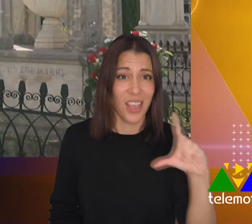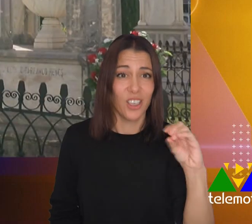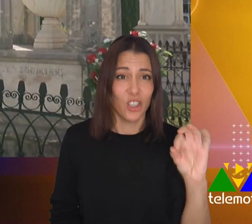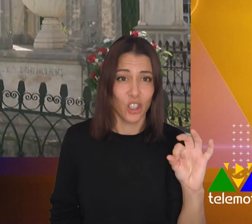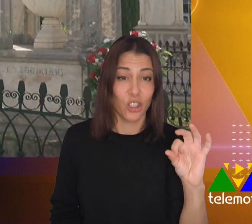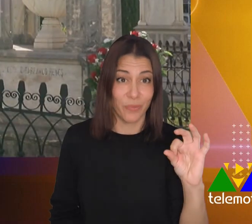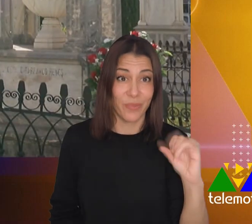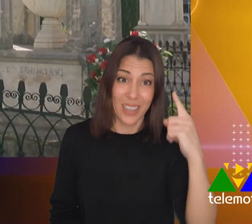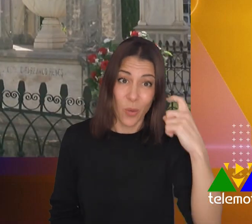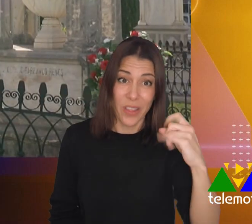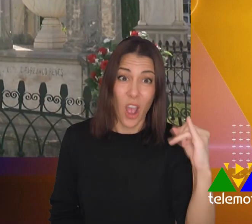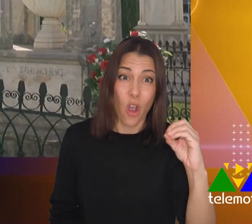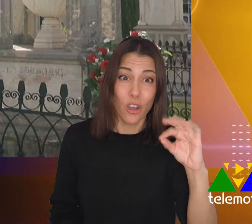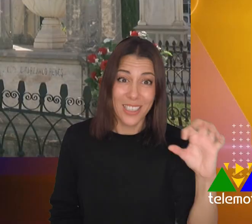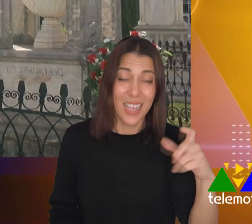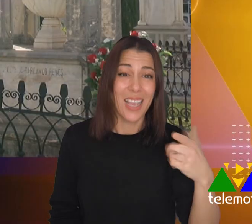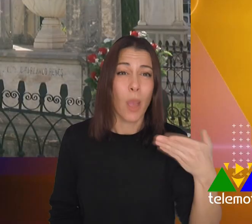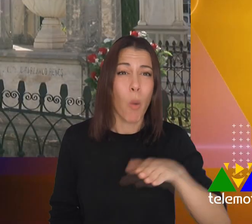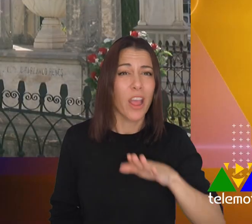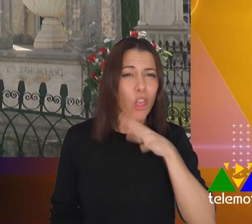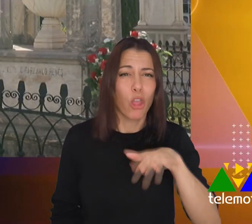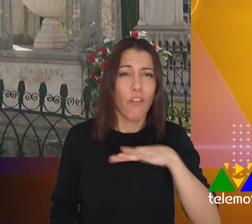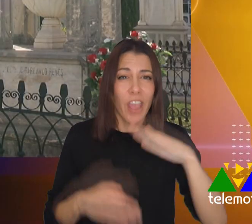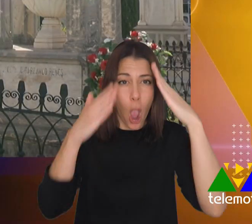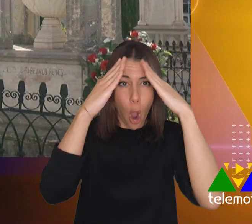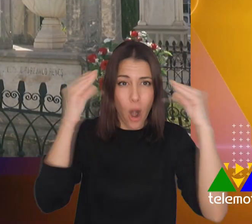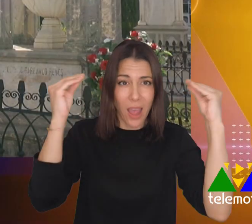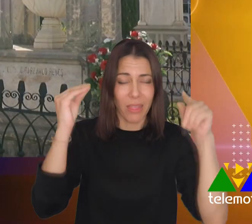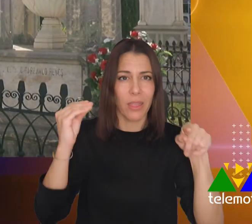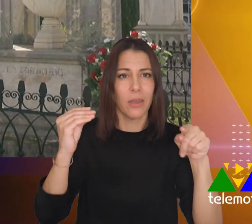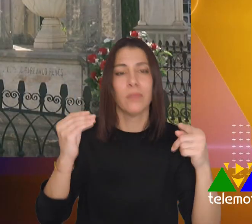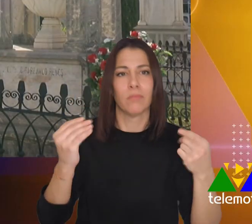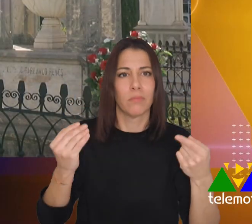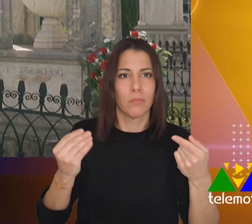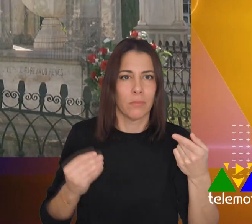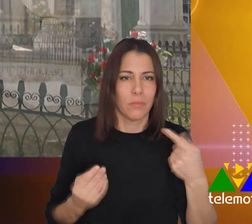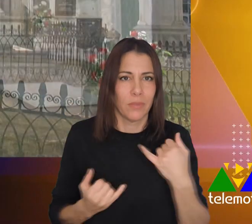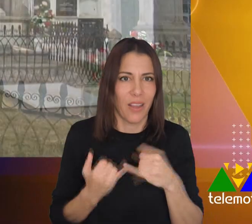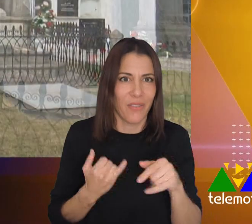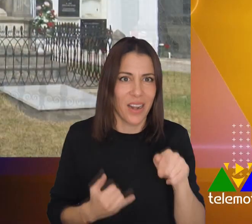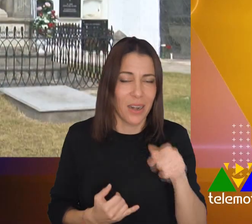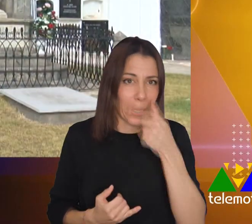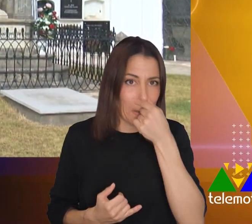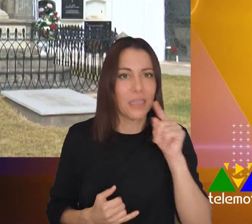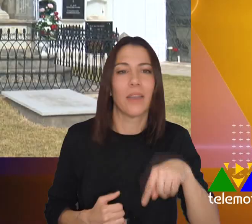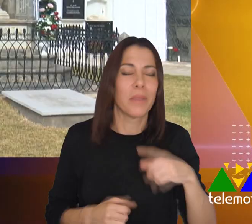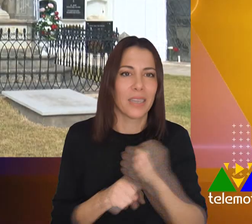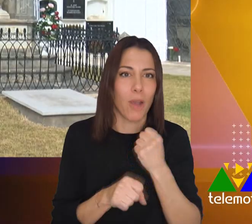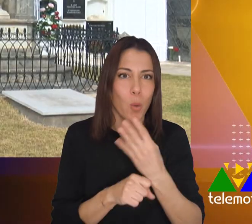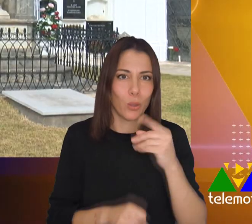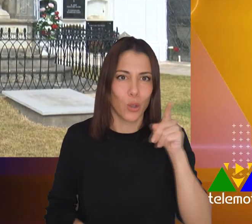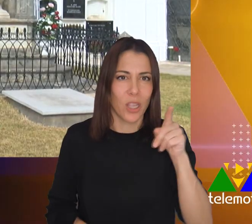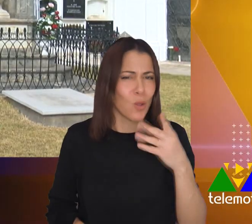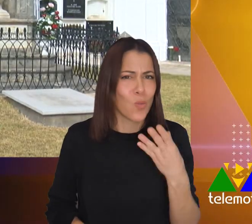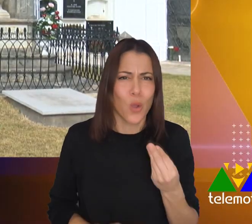José Vallecillos, que muere en Holanda, y era uno de los emigrantes motrileños, accidente de trabajo en Holanda,